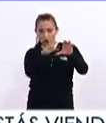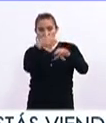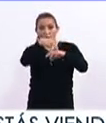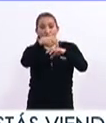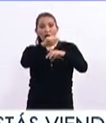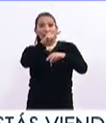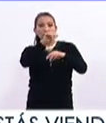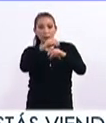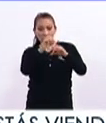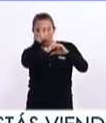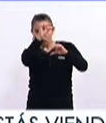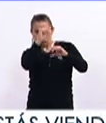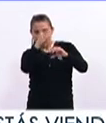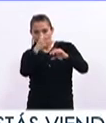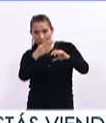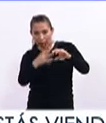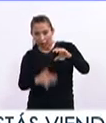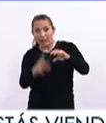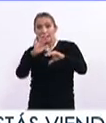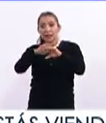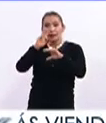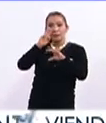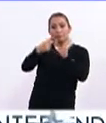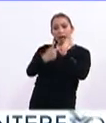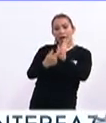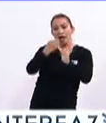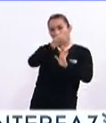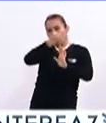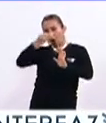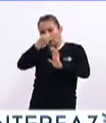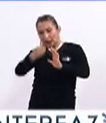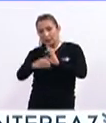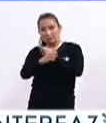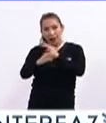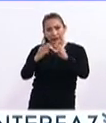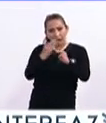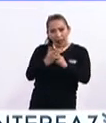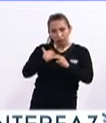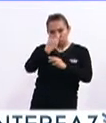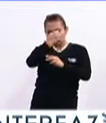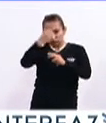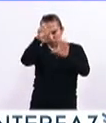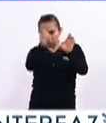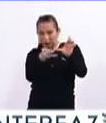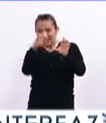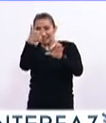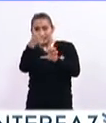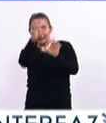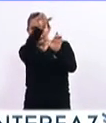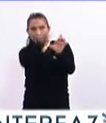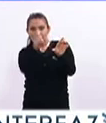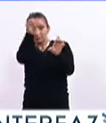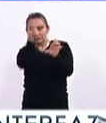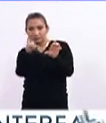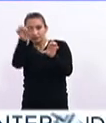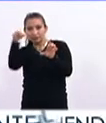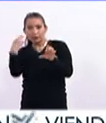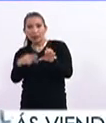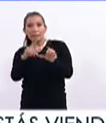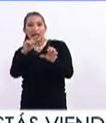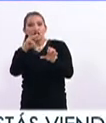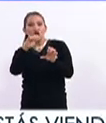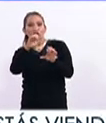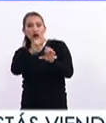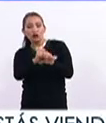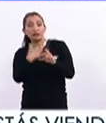número atómico creciente y de una manera que refleja la estructura de los elementos que están ordenados en 7 hileras horizontales llamadas